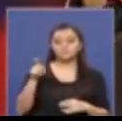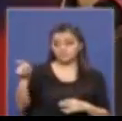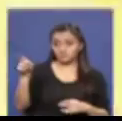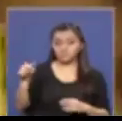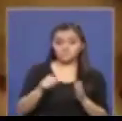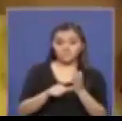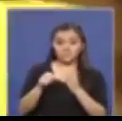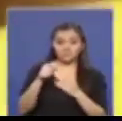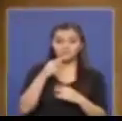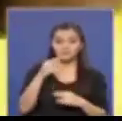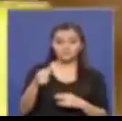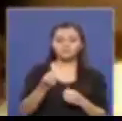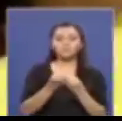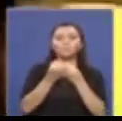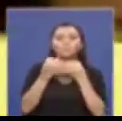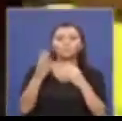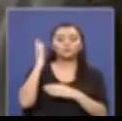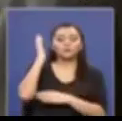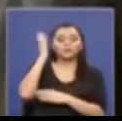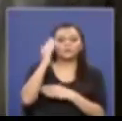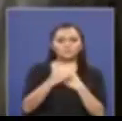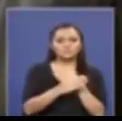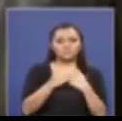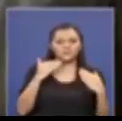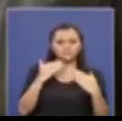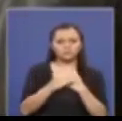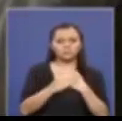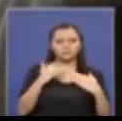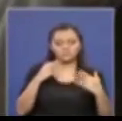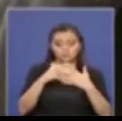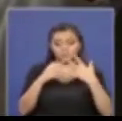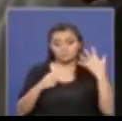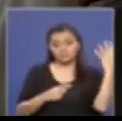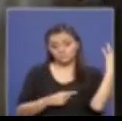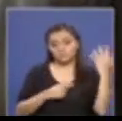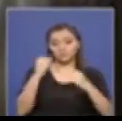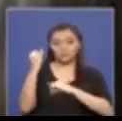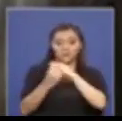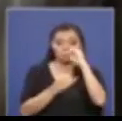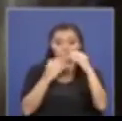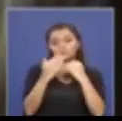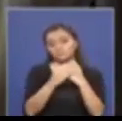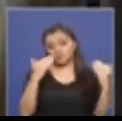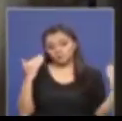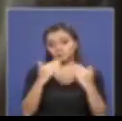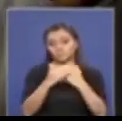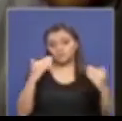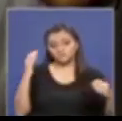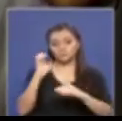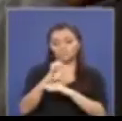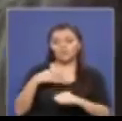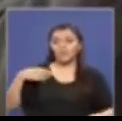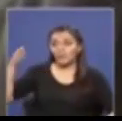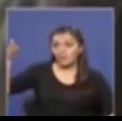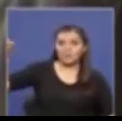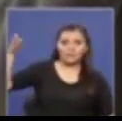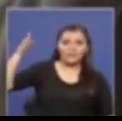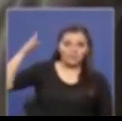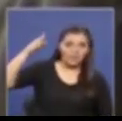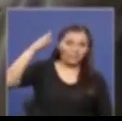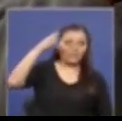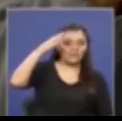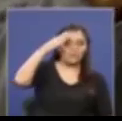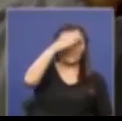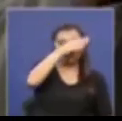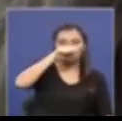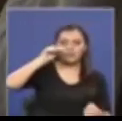decir a cuántas conferencias estamos invitados? ¿Cuántos organismos están tomando como ejemplo las políticas del Ecuador para llevarlo a otros